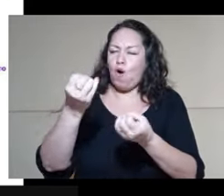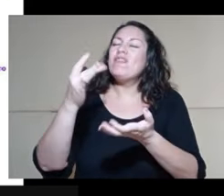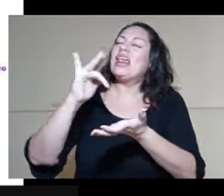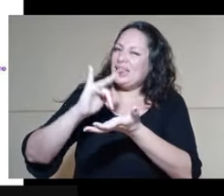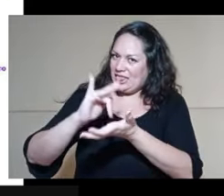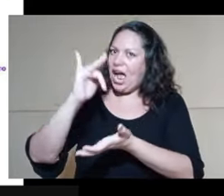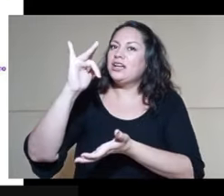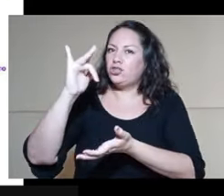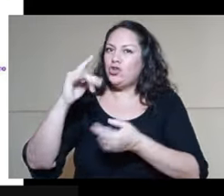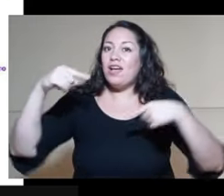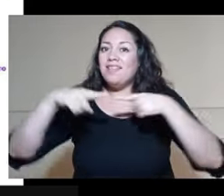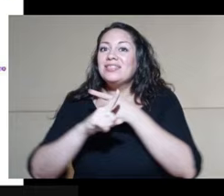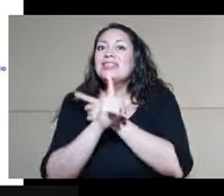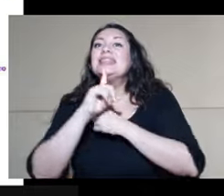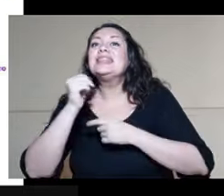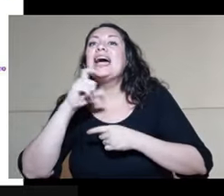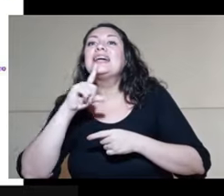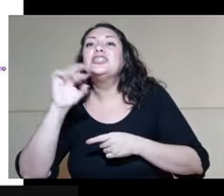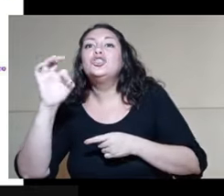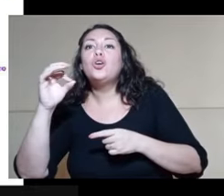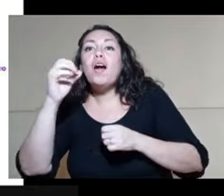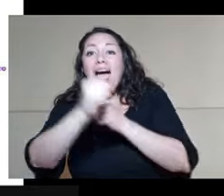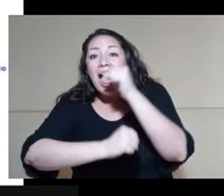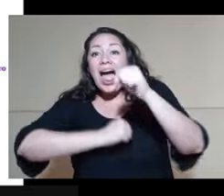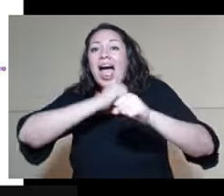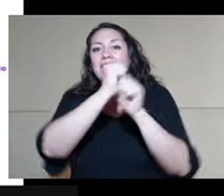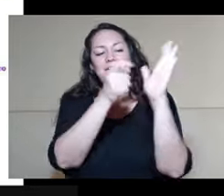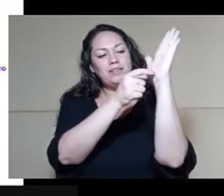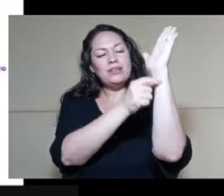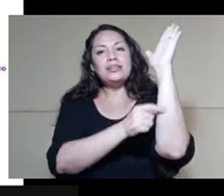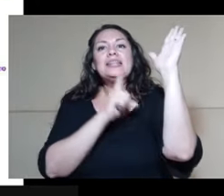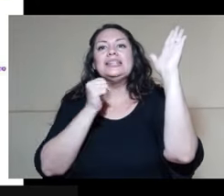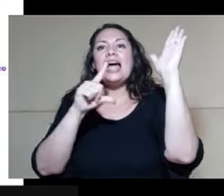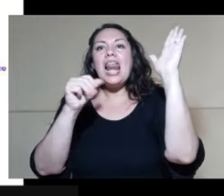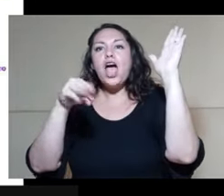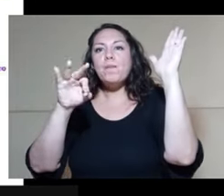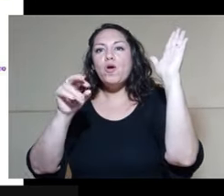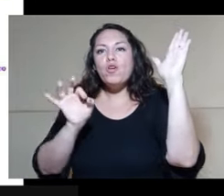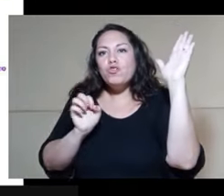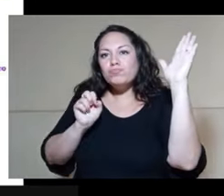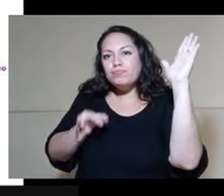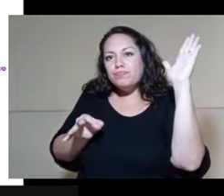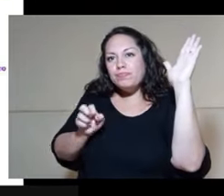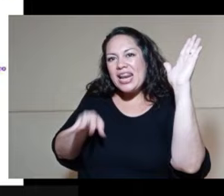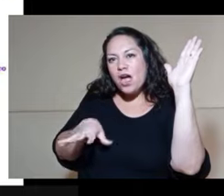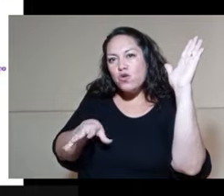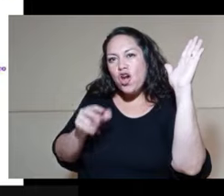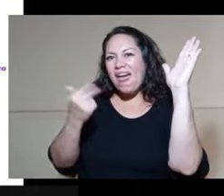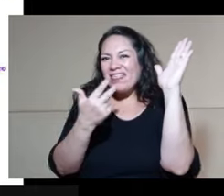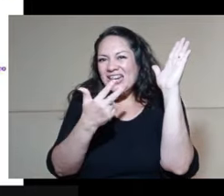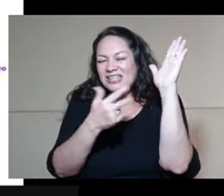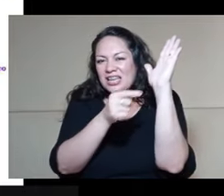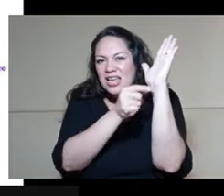Del tacto. Tacto, muy bien, tacto. Entonces te lleva tacto, tacto, tacto y llega al tálamo, a la tercera neurona, en el